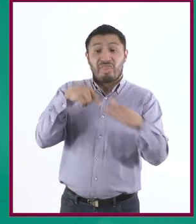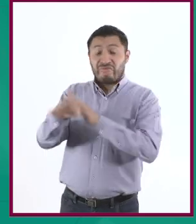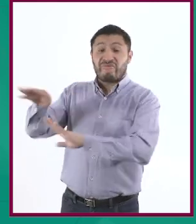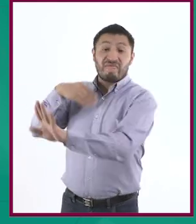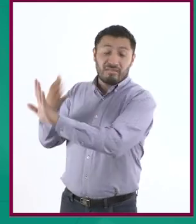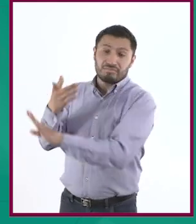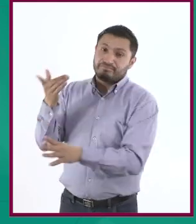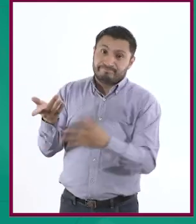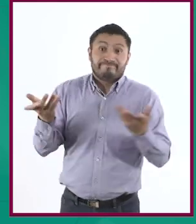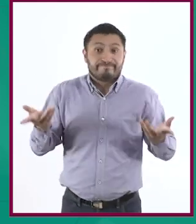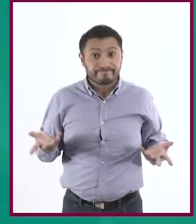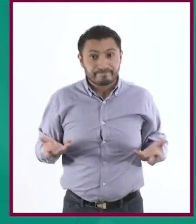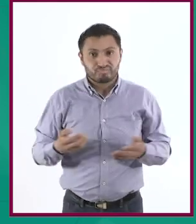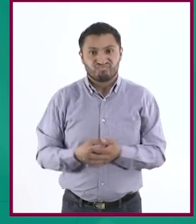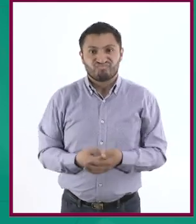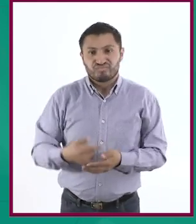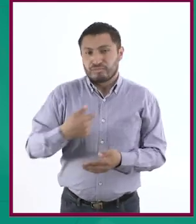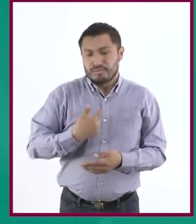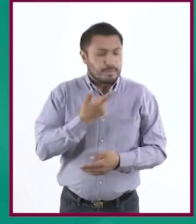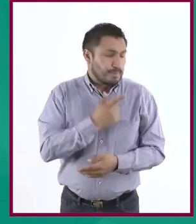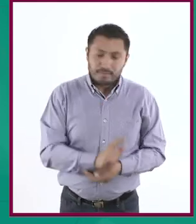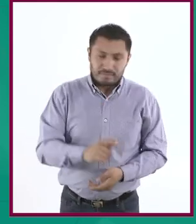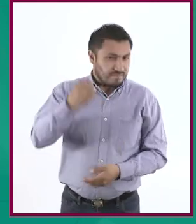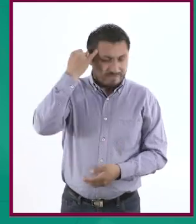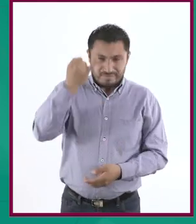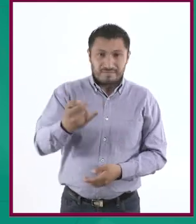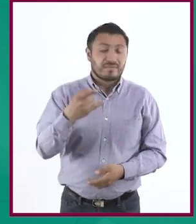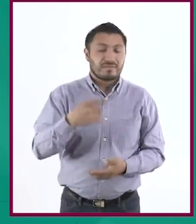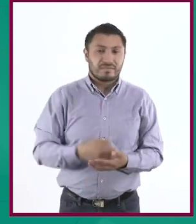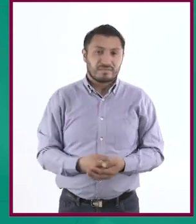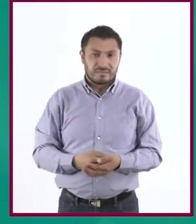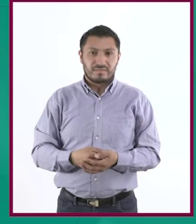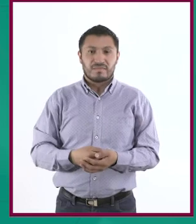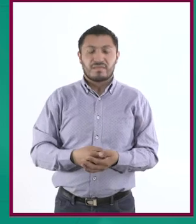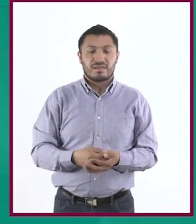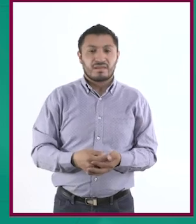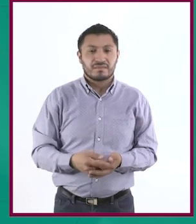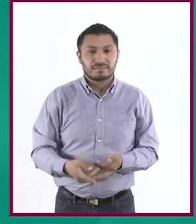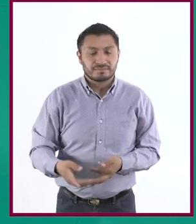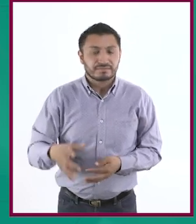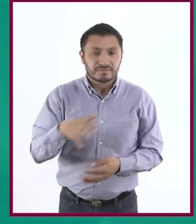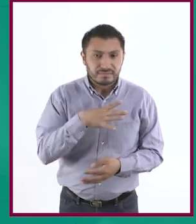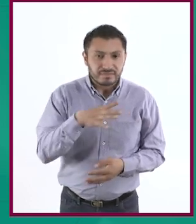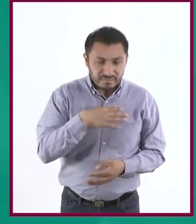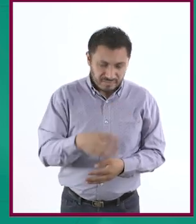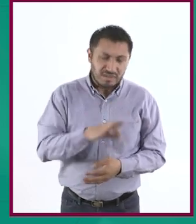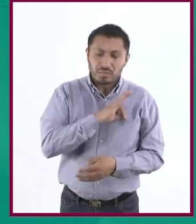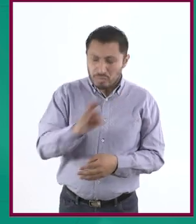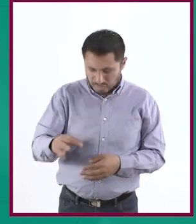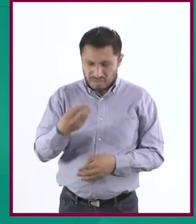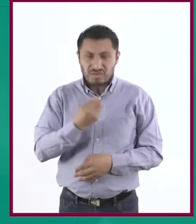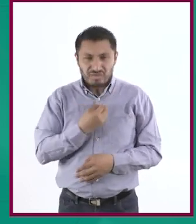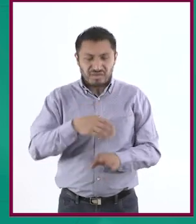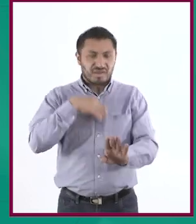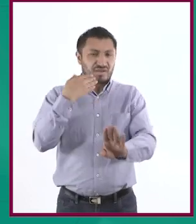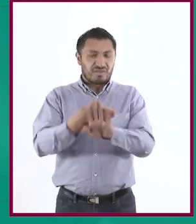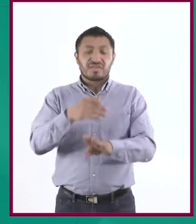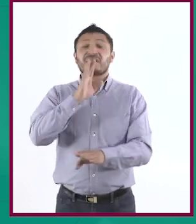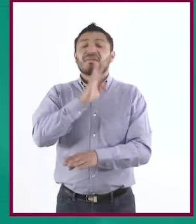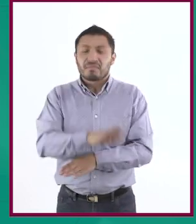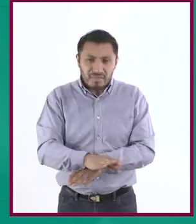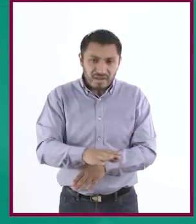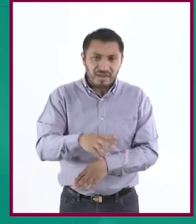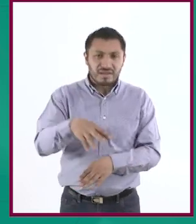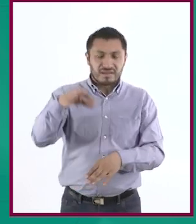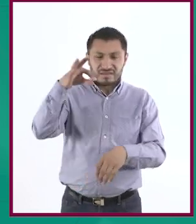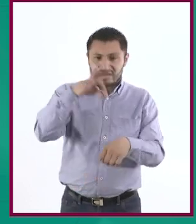la productividad estos maíces. Son resistentes a malezas, son resistentes a insectos, pero hasta ahorita